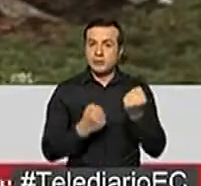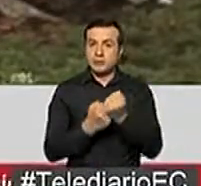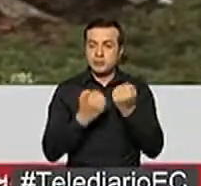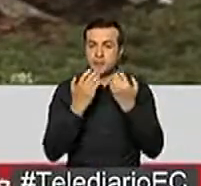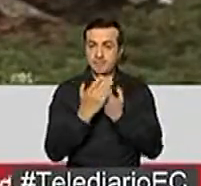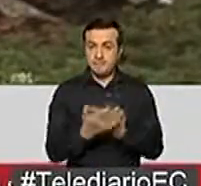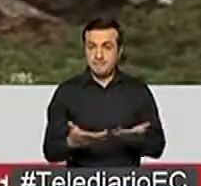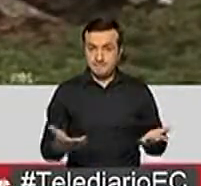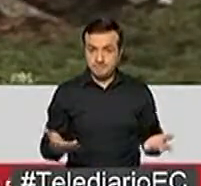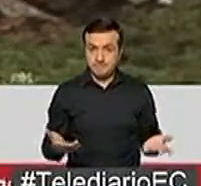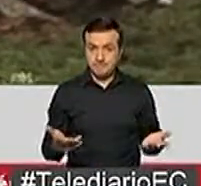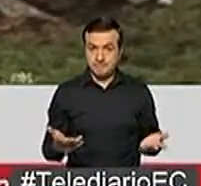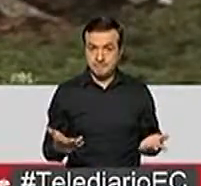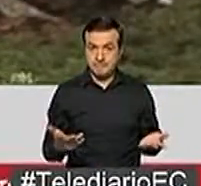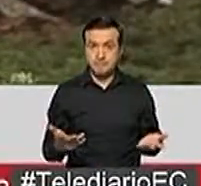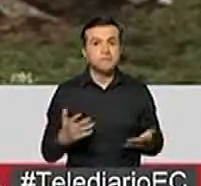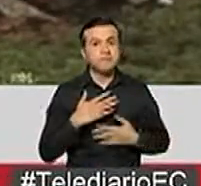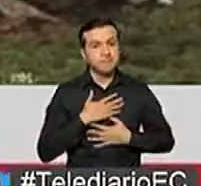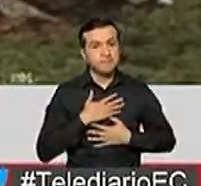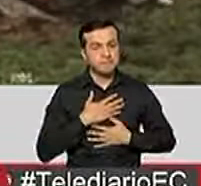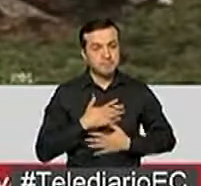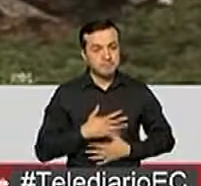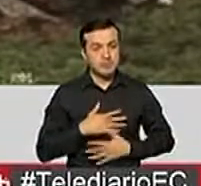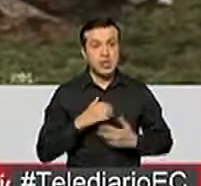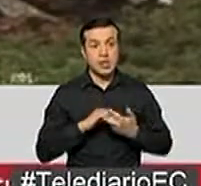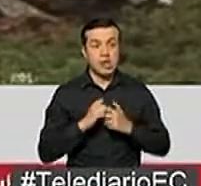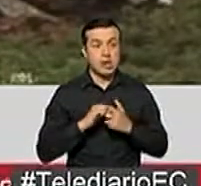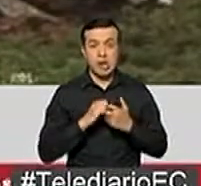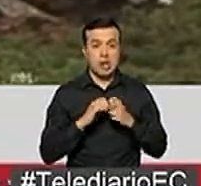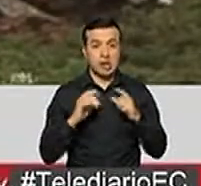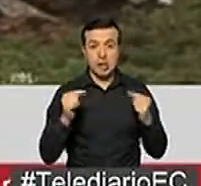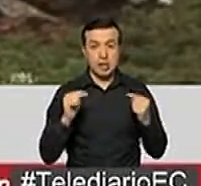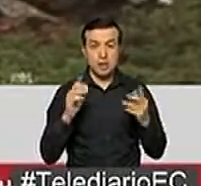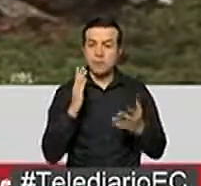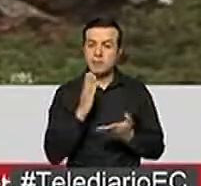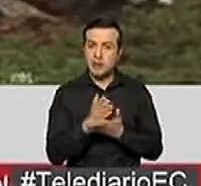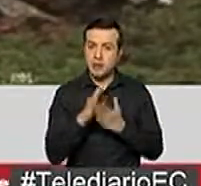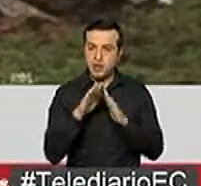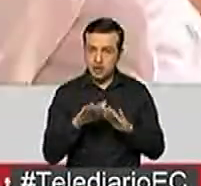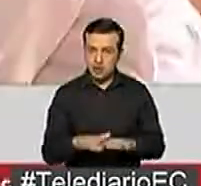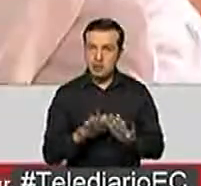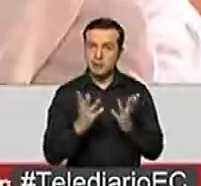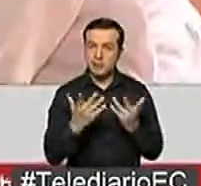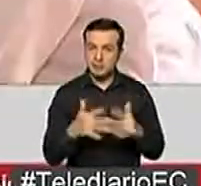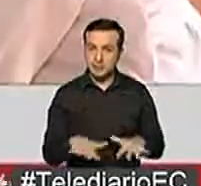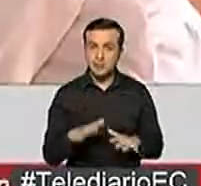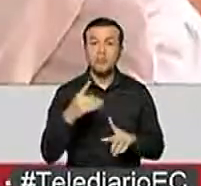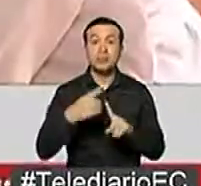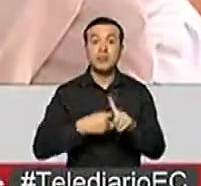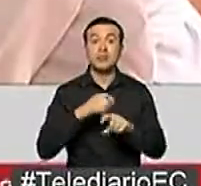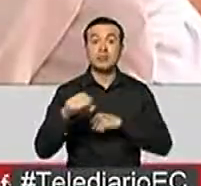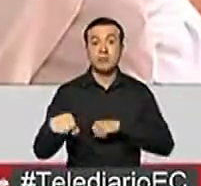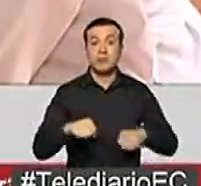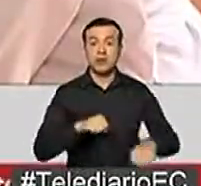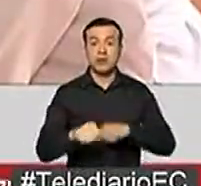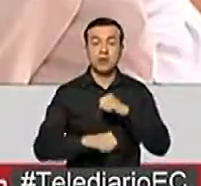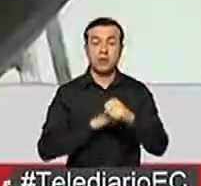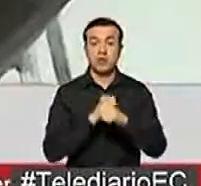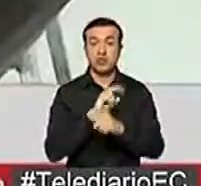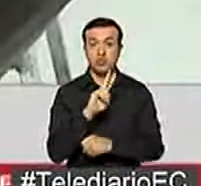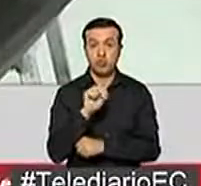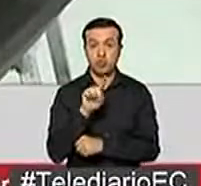a disminuir las tensiones en nuestra sociedad. Es que en mayo de 2019 un